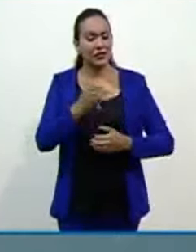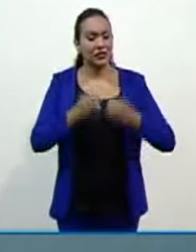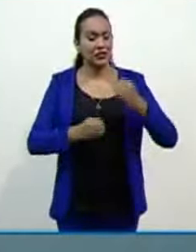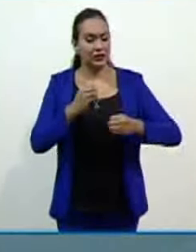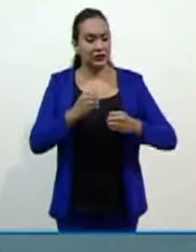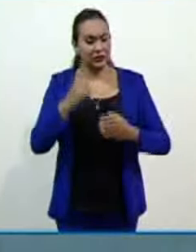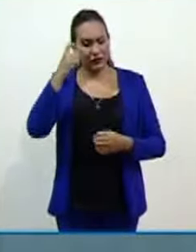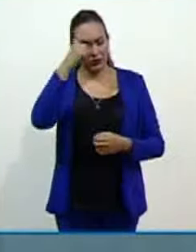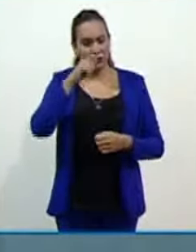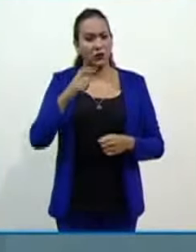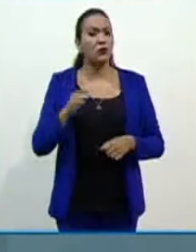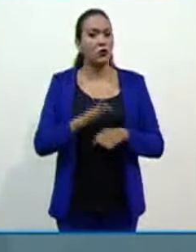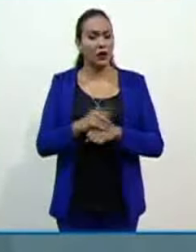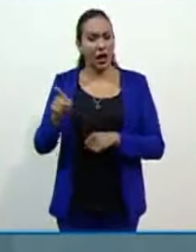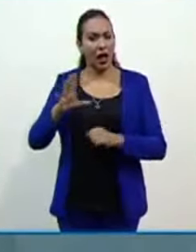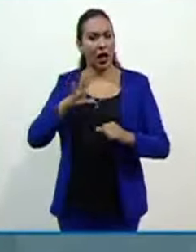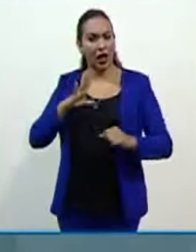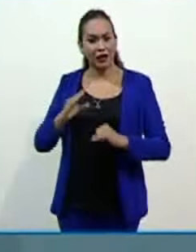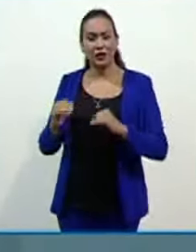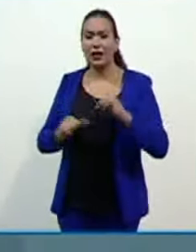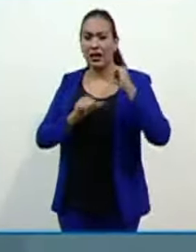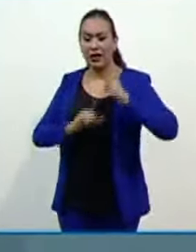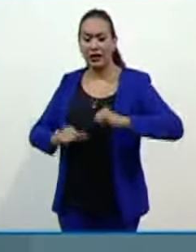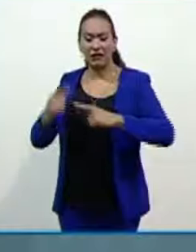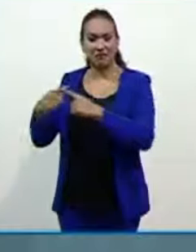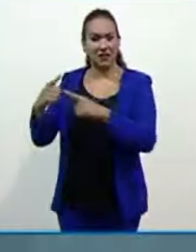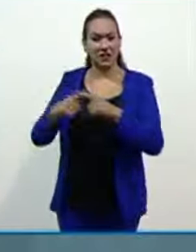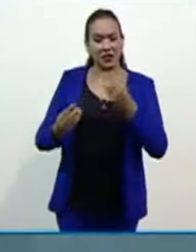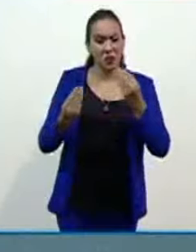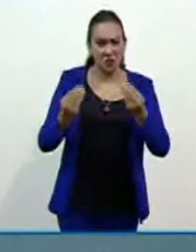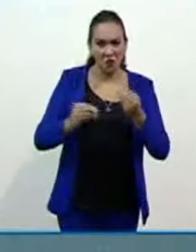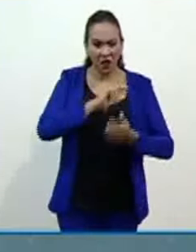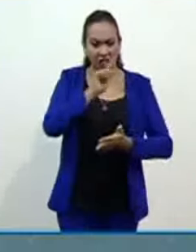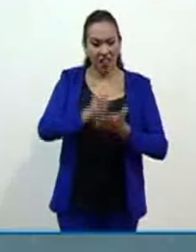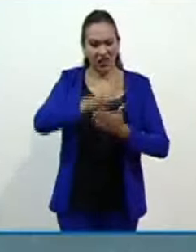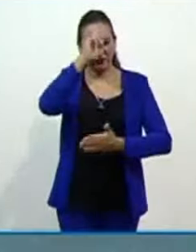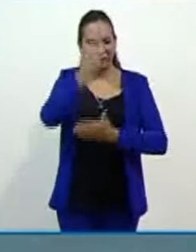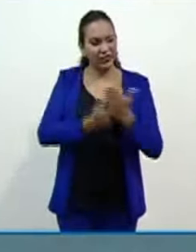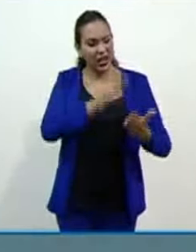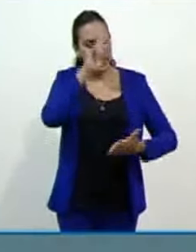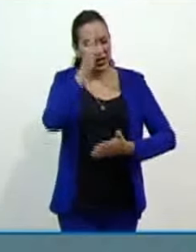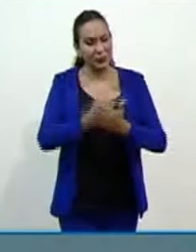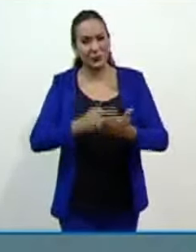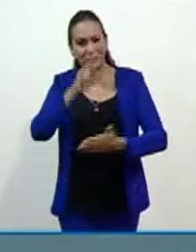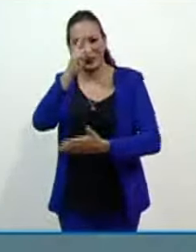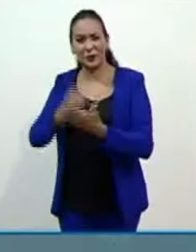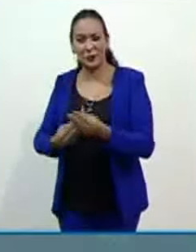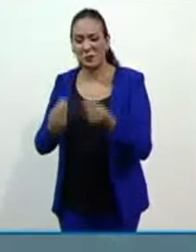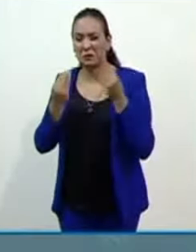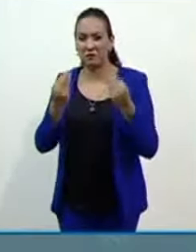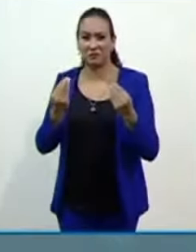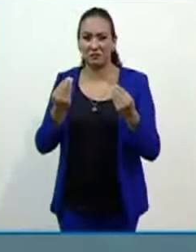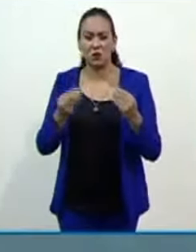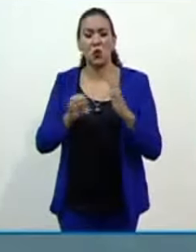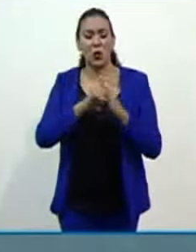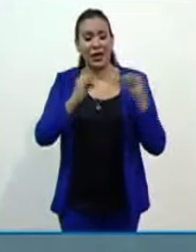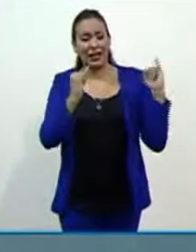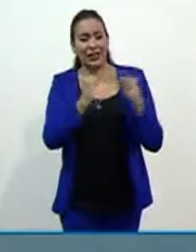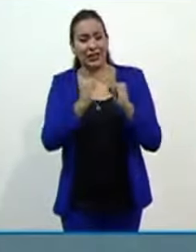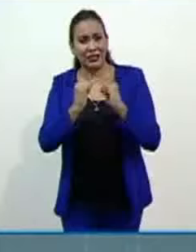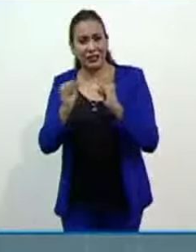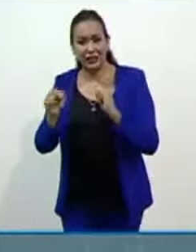por parte de diversas autoridades de múltiples suspensiones emitidas por juzgados y tribunales federales sobre la reforma